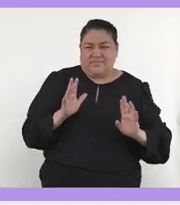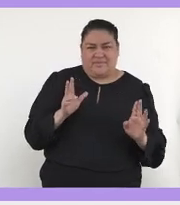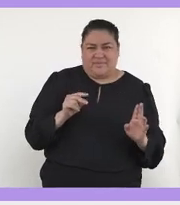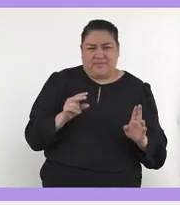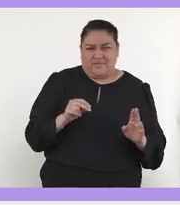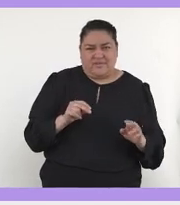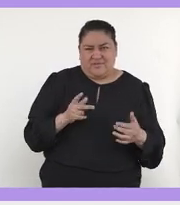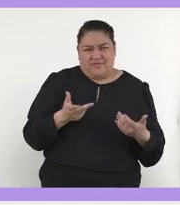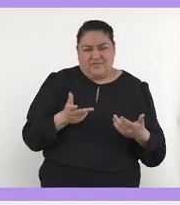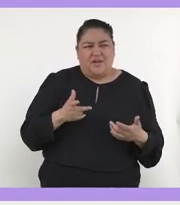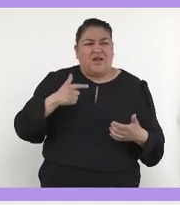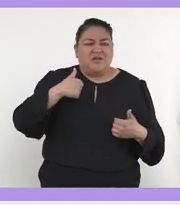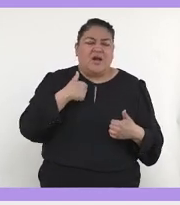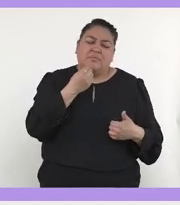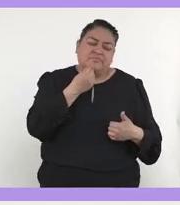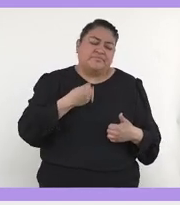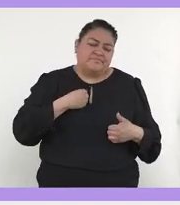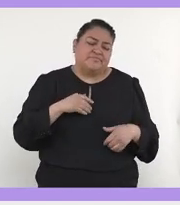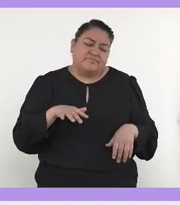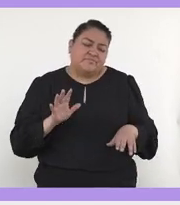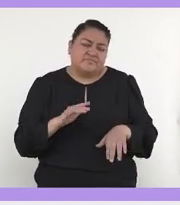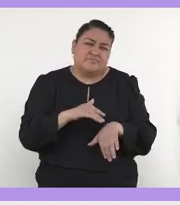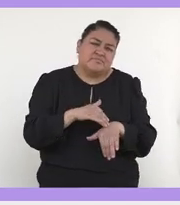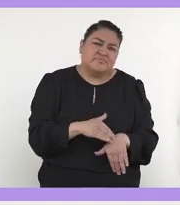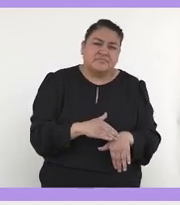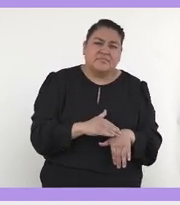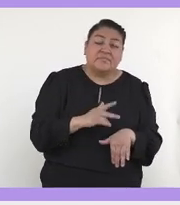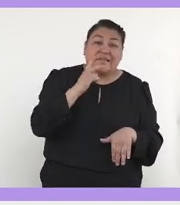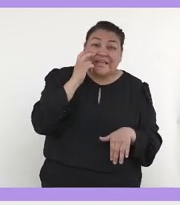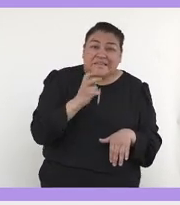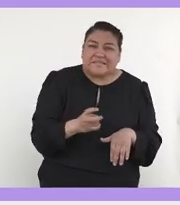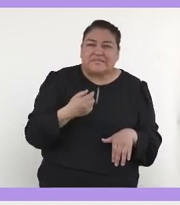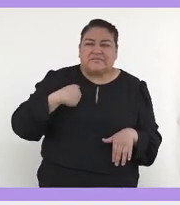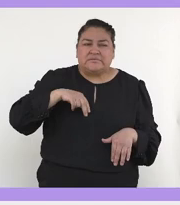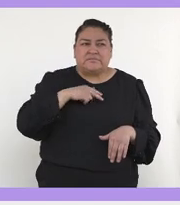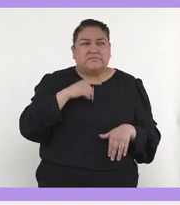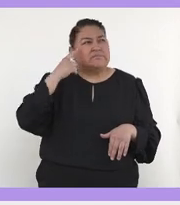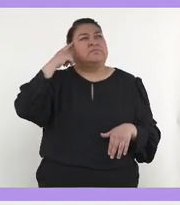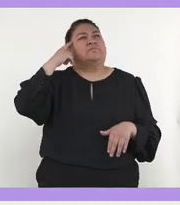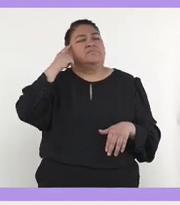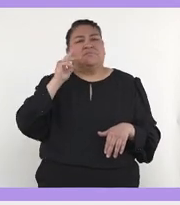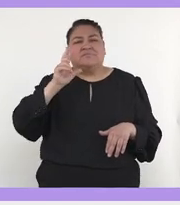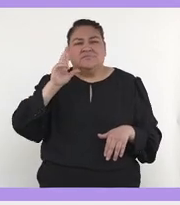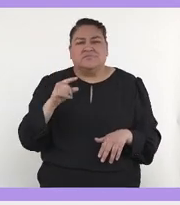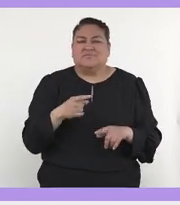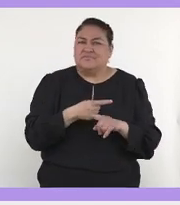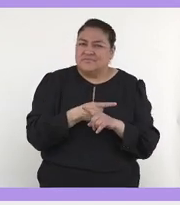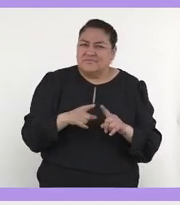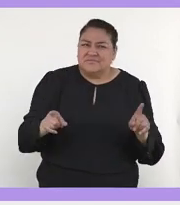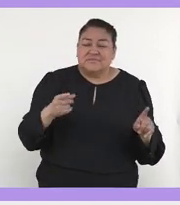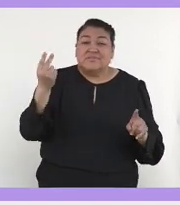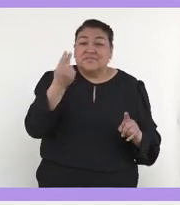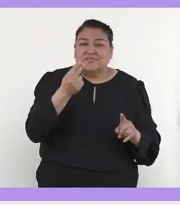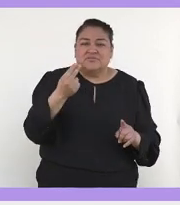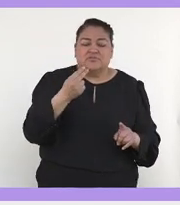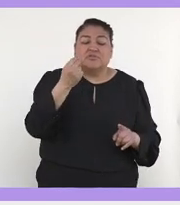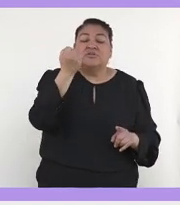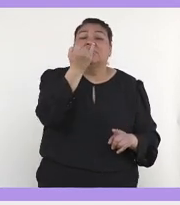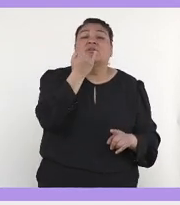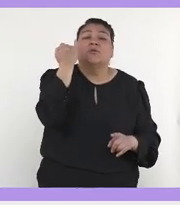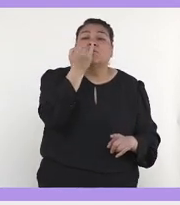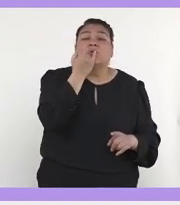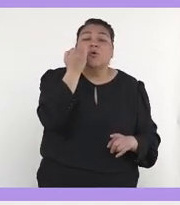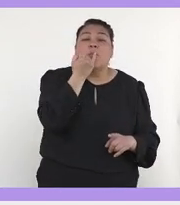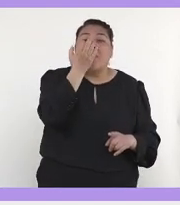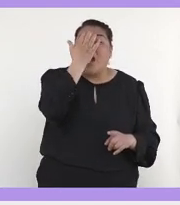sea pues muchas veces nos quedamos ahí y yo creo que es justamente lo que nos tiene que pasar todo lo contrario o sea con tenemos que conocer la lengua sí